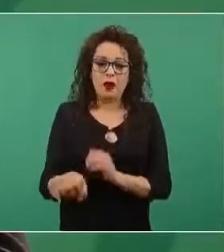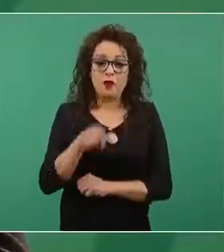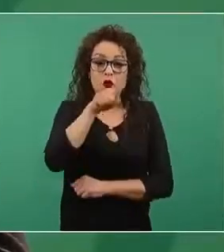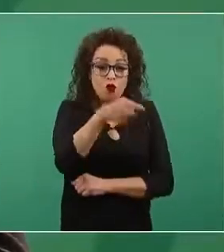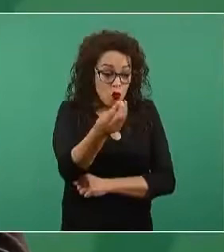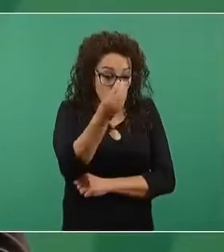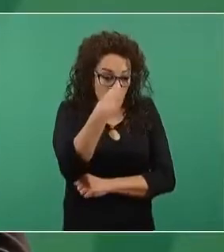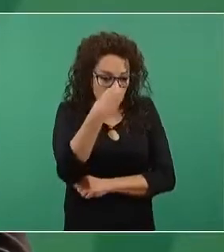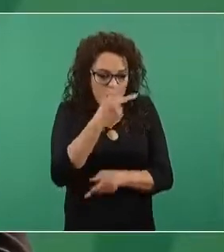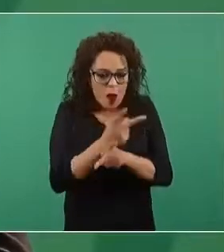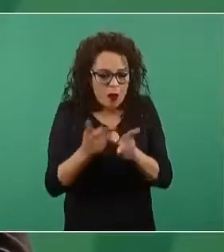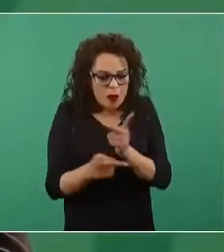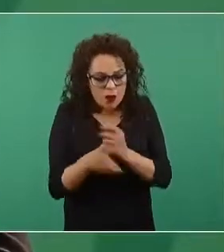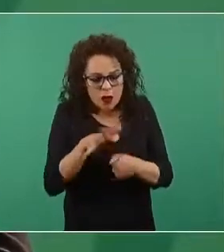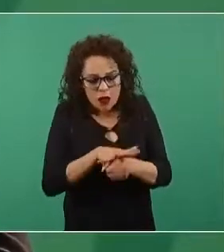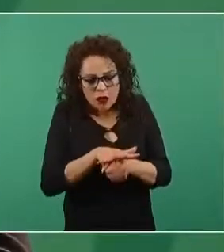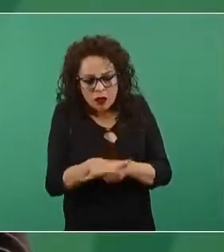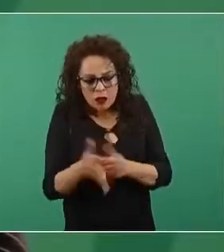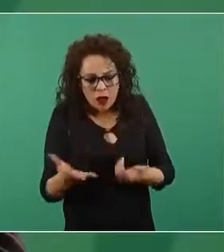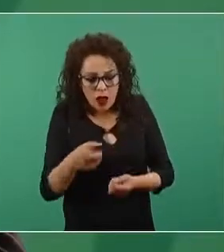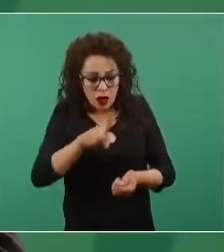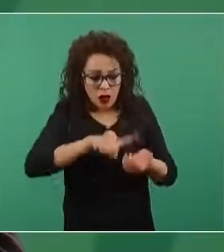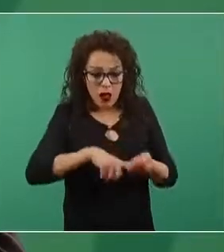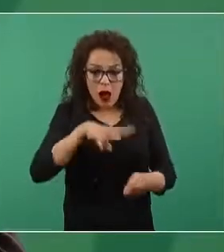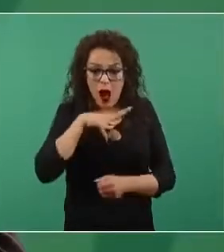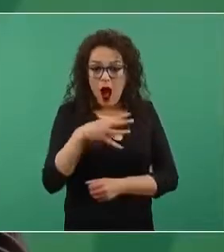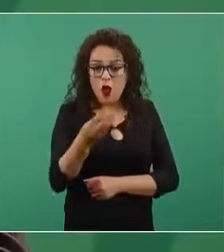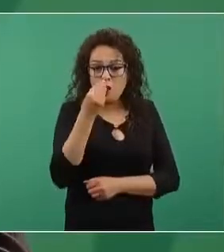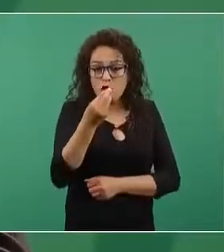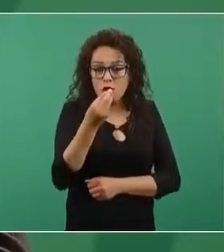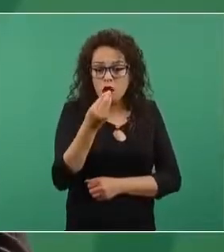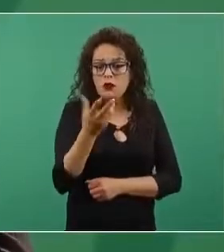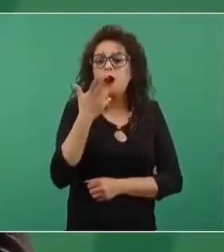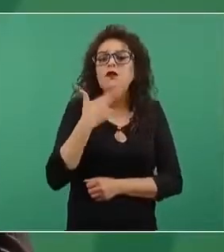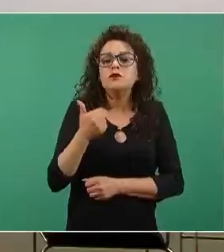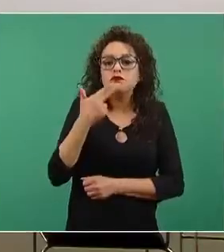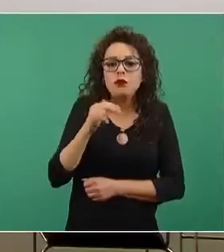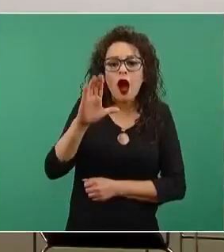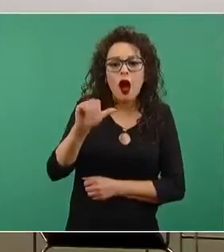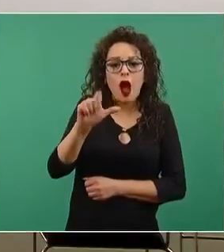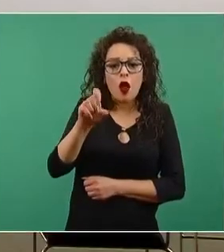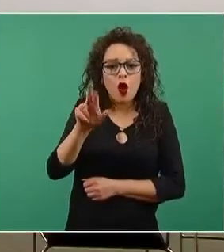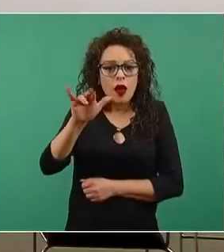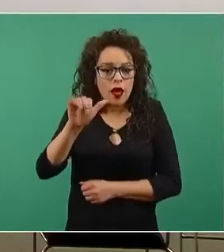que consumes son de alto contenido calórico, ¿no? Y